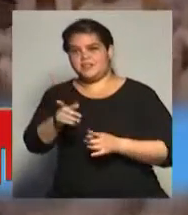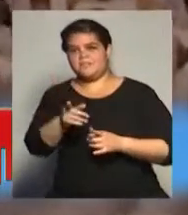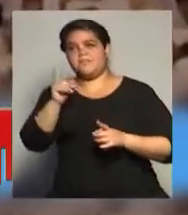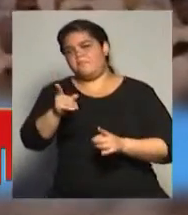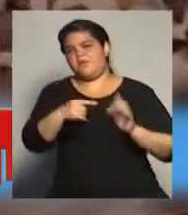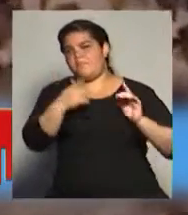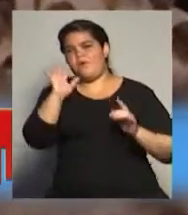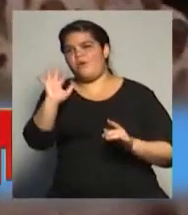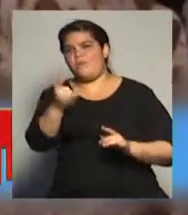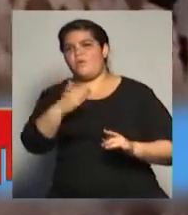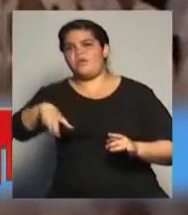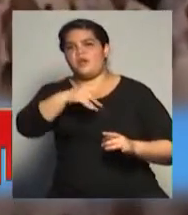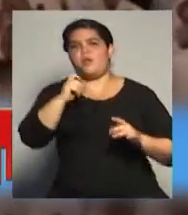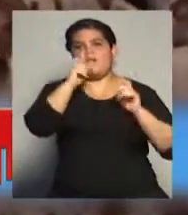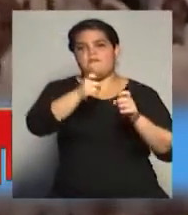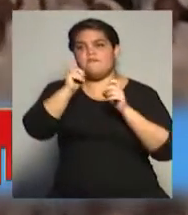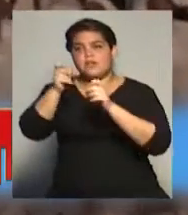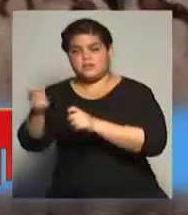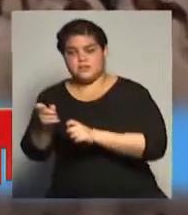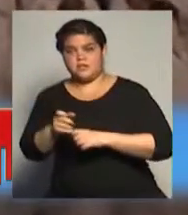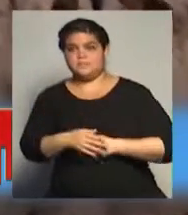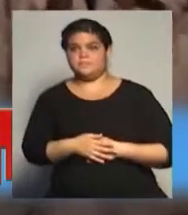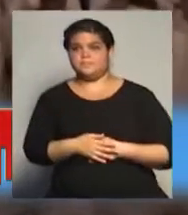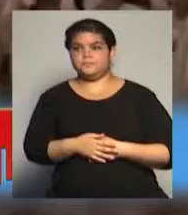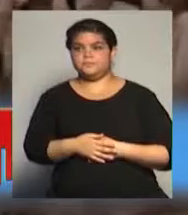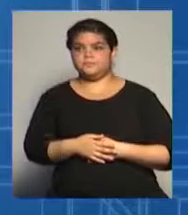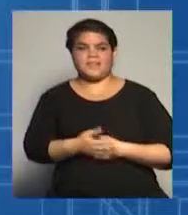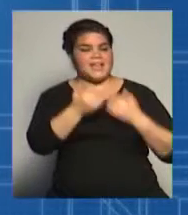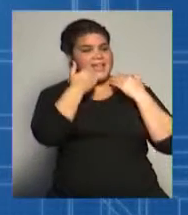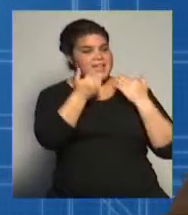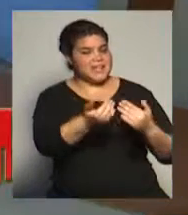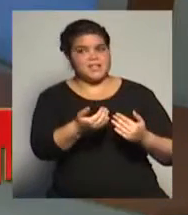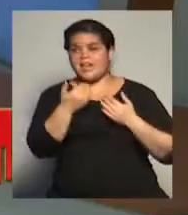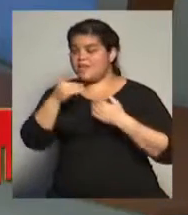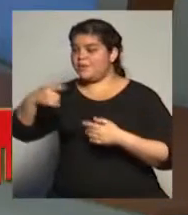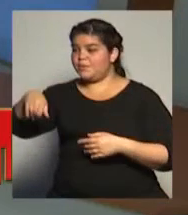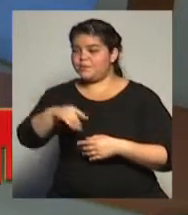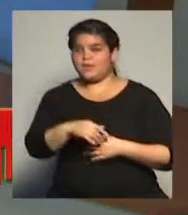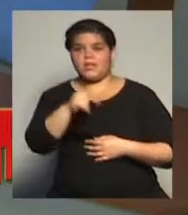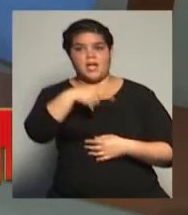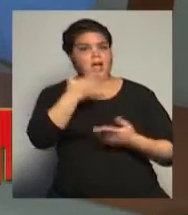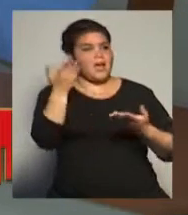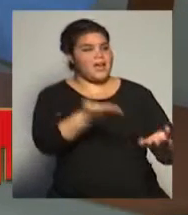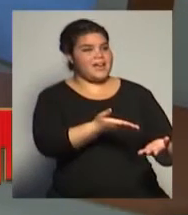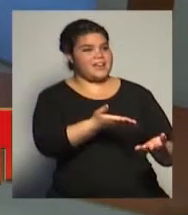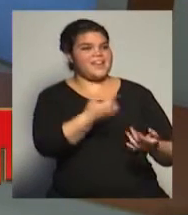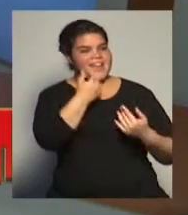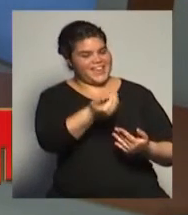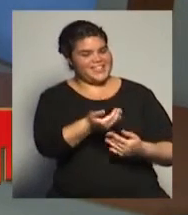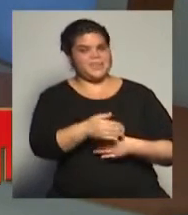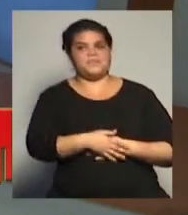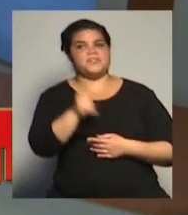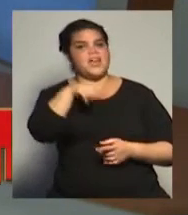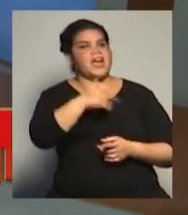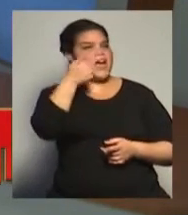demuestra en cada lugar en el que está el Papa, ¿no? Gaby, muchas gracias. Gracias a ustedes. Estuvo Buen fin con nosotros. de semana. Gracias, igual.